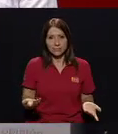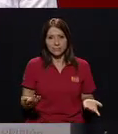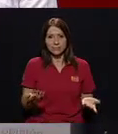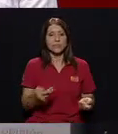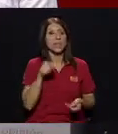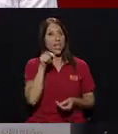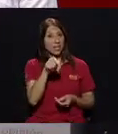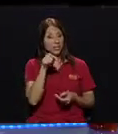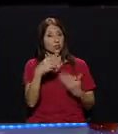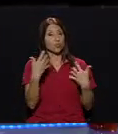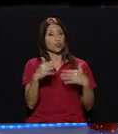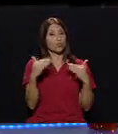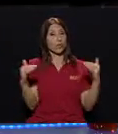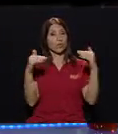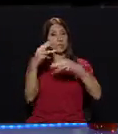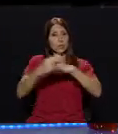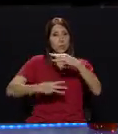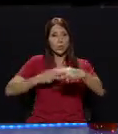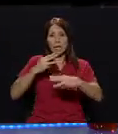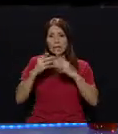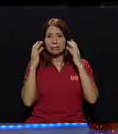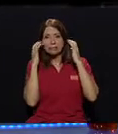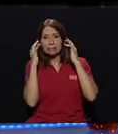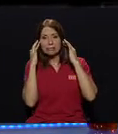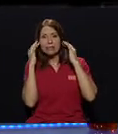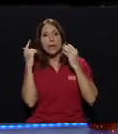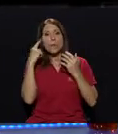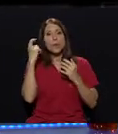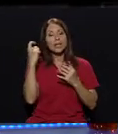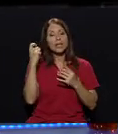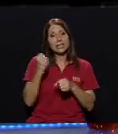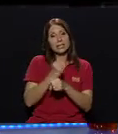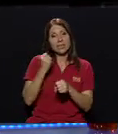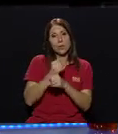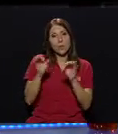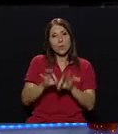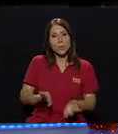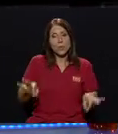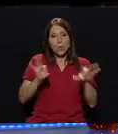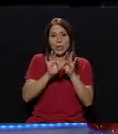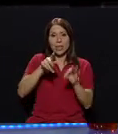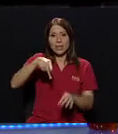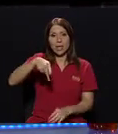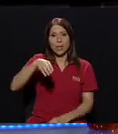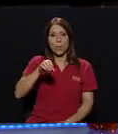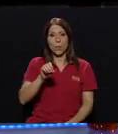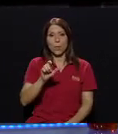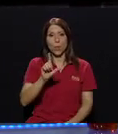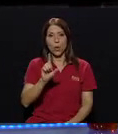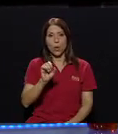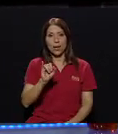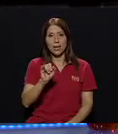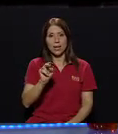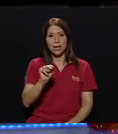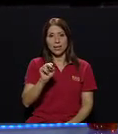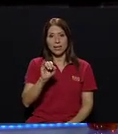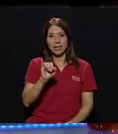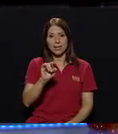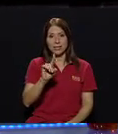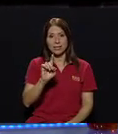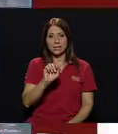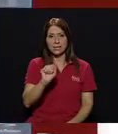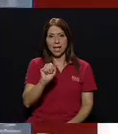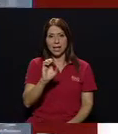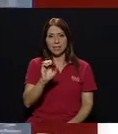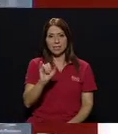afectando, y es parte de la preocupación mundial por la función tan importante que es la polinización,